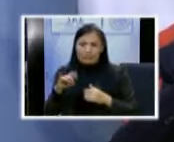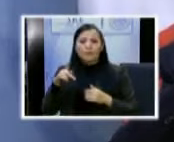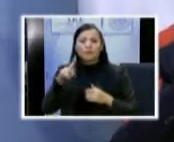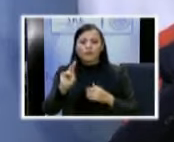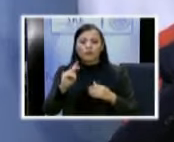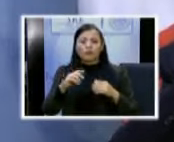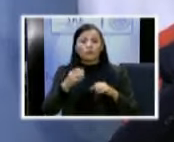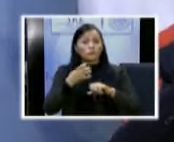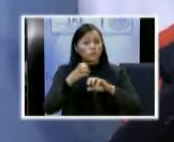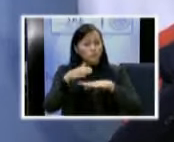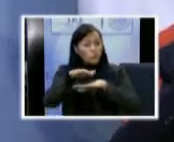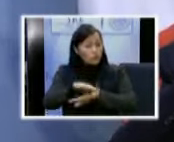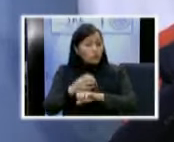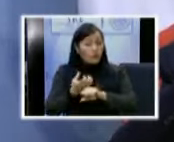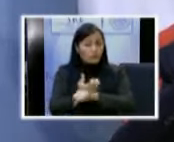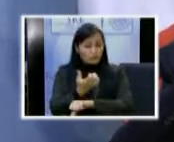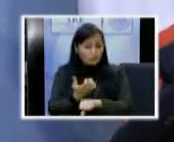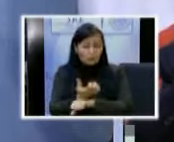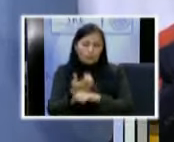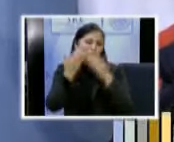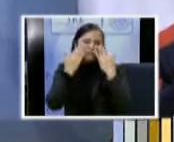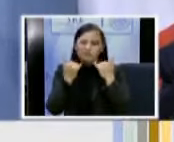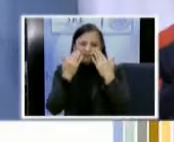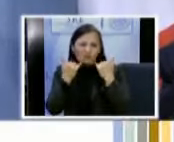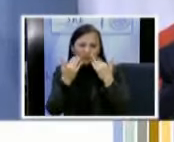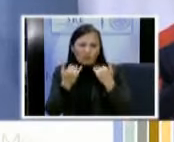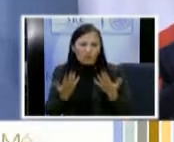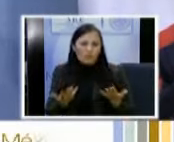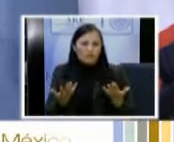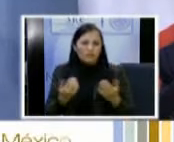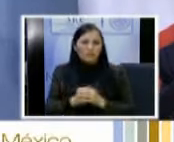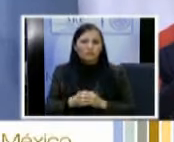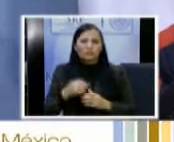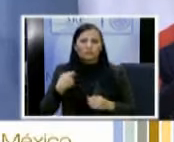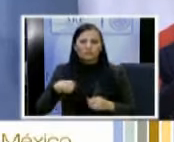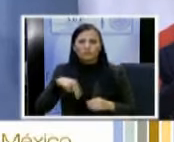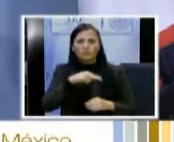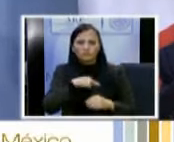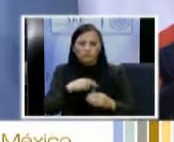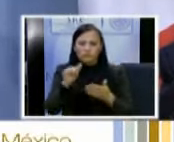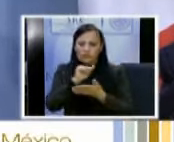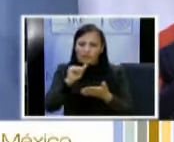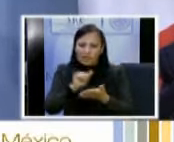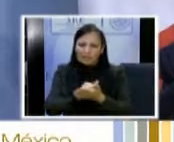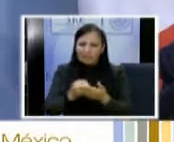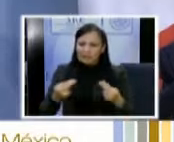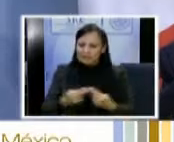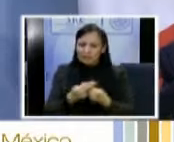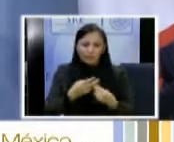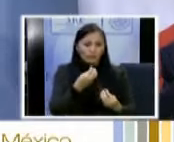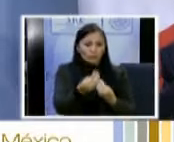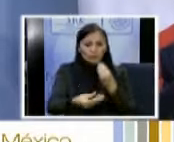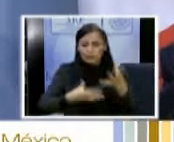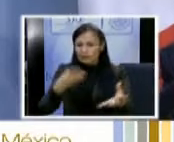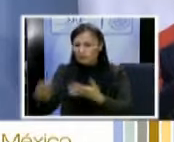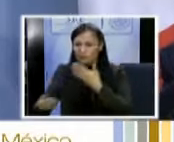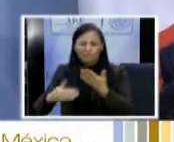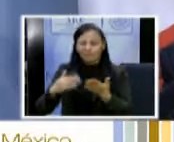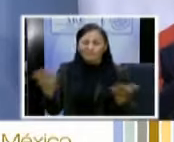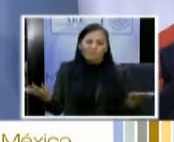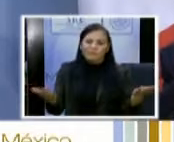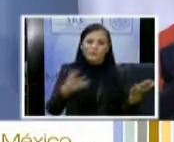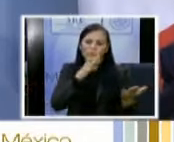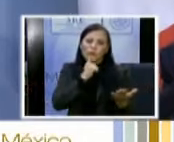Entonces, nuestro porcentaje de eficiencia en cuanto a dar este servicio está siendo limitado. Es algo que, bueno, nosotros